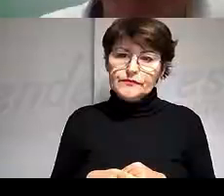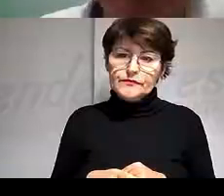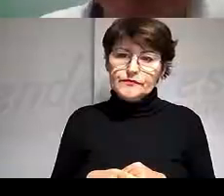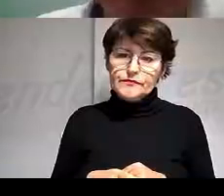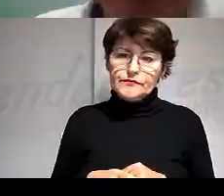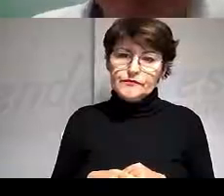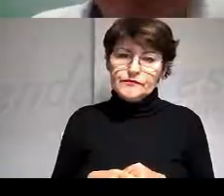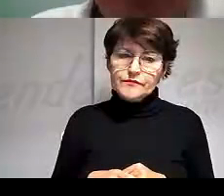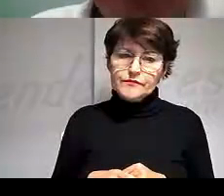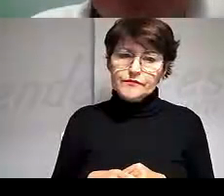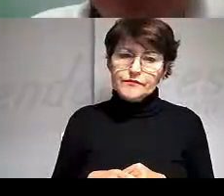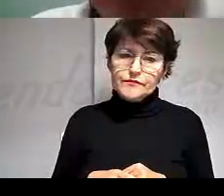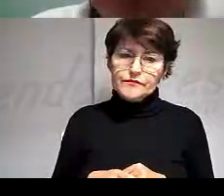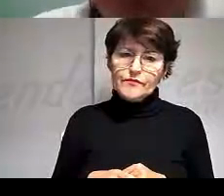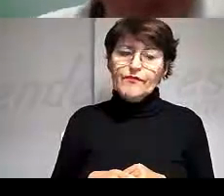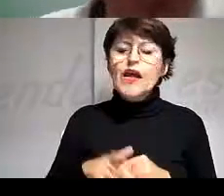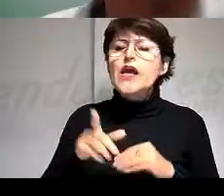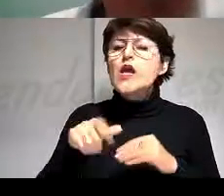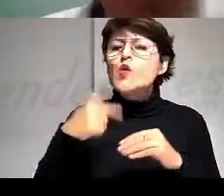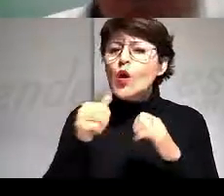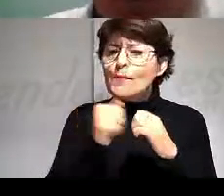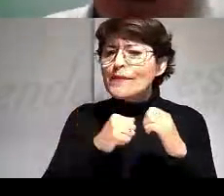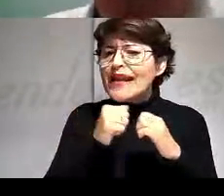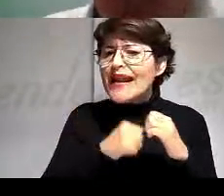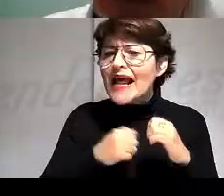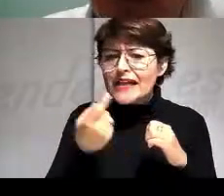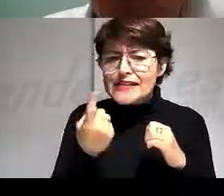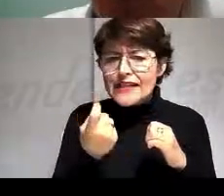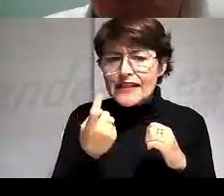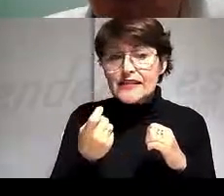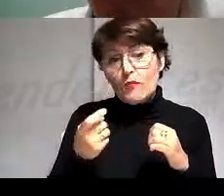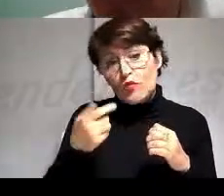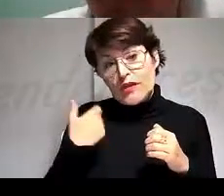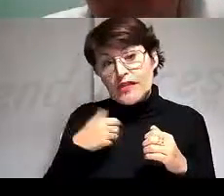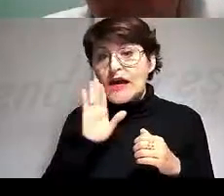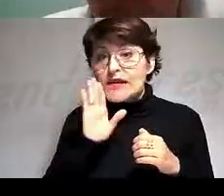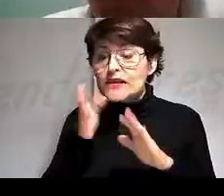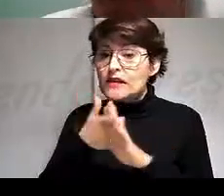necesitamos. Minerales adecuados en esta fase, pues hemos visto el calcio y el magnesio,